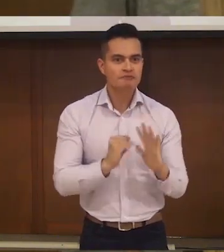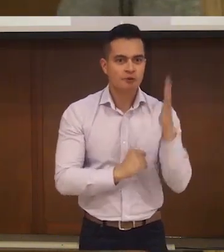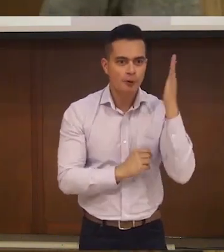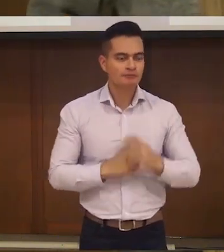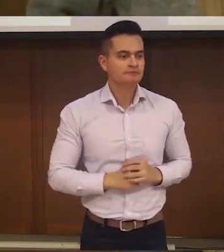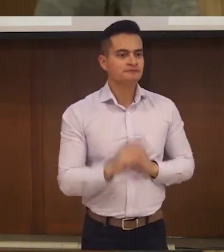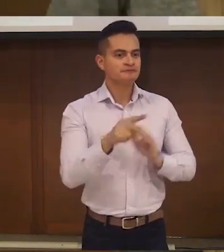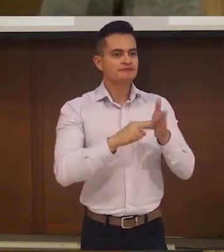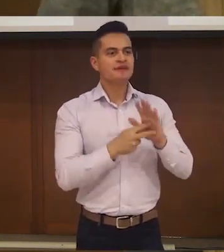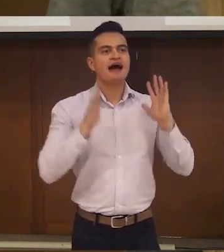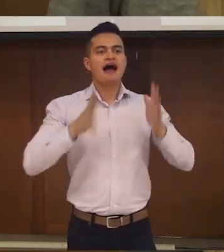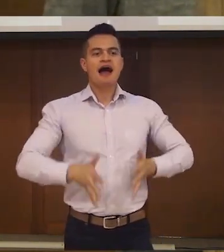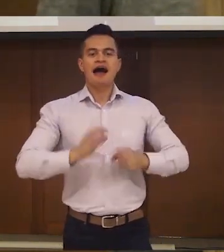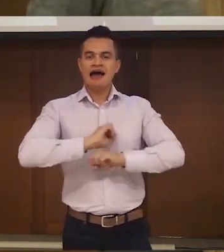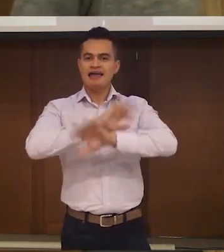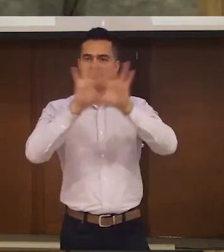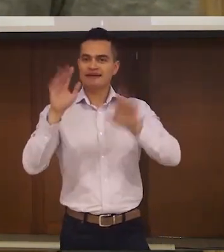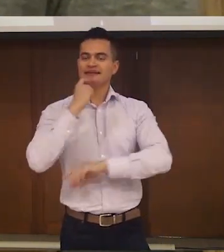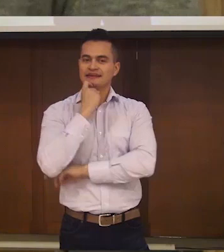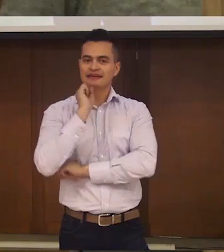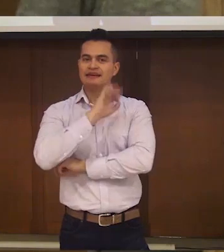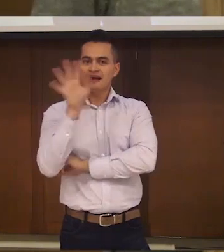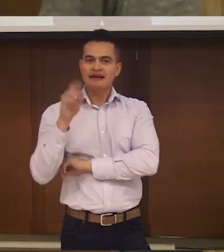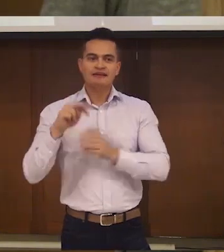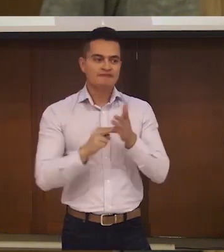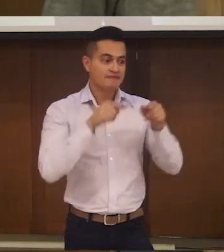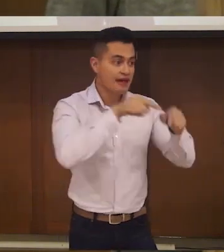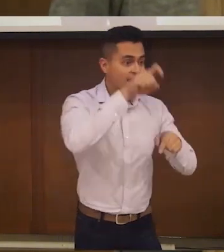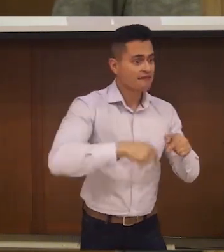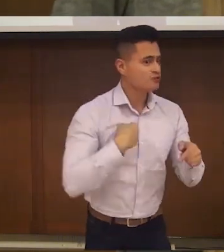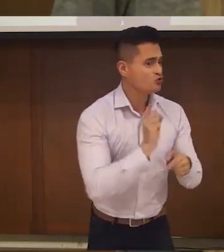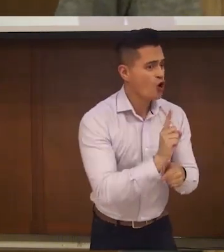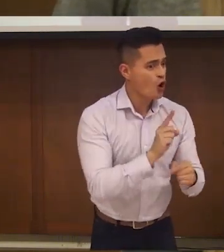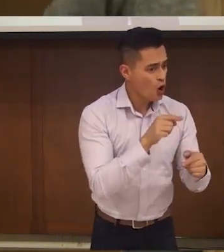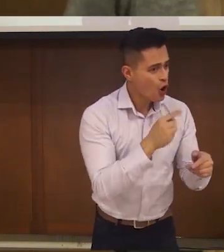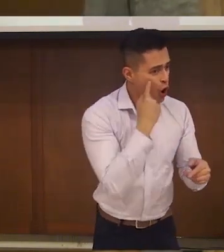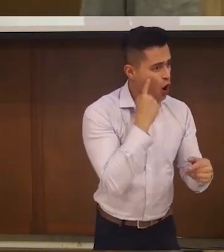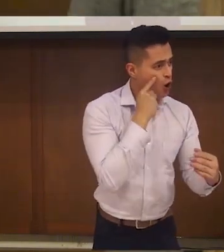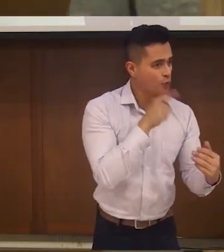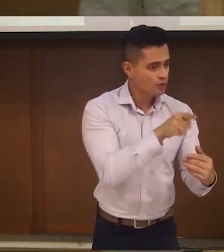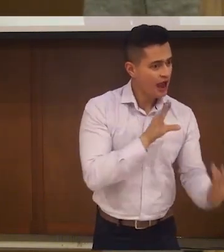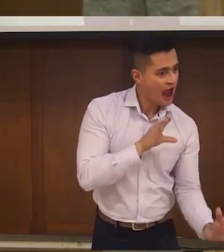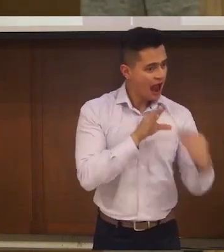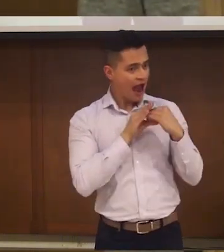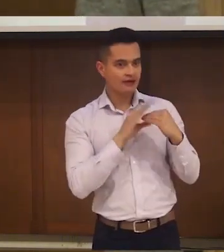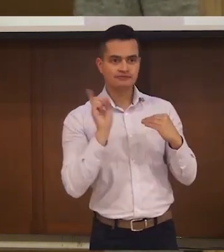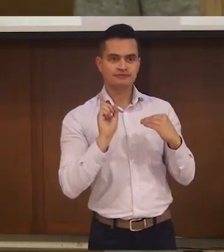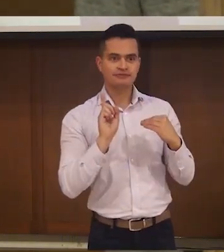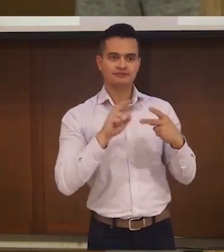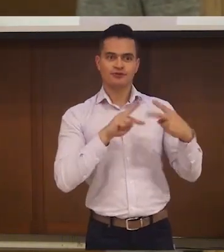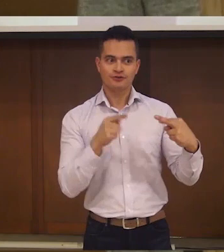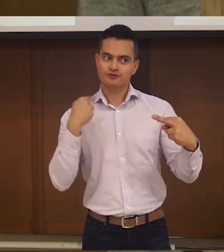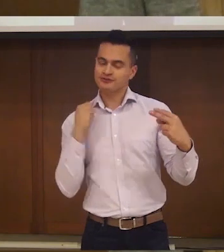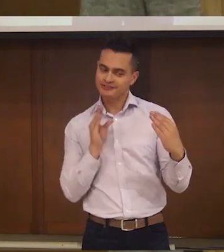de que está clarísimo. No son ellos los que tienen que cambiar, soy yo el que me tengo que adaptar a esto, es así. O